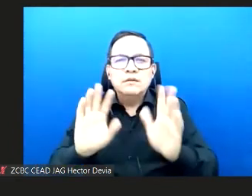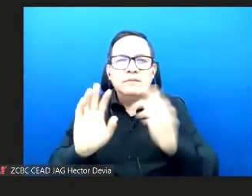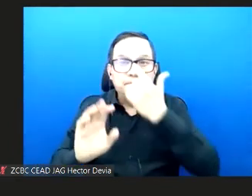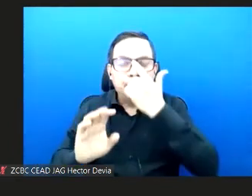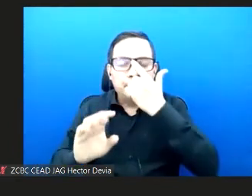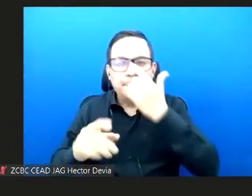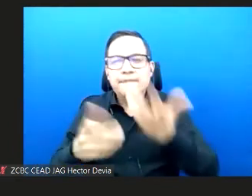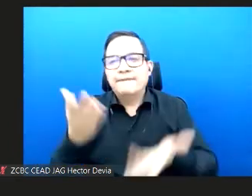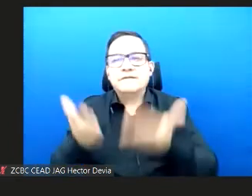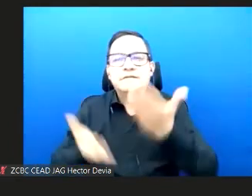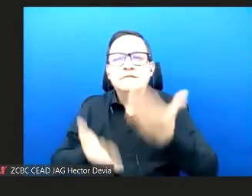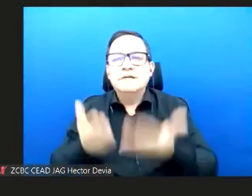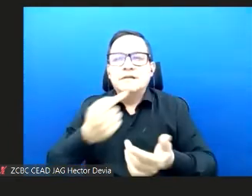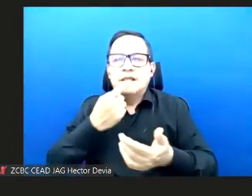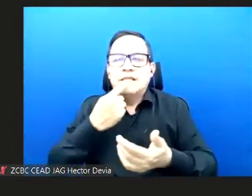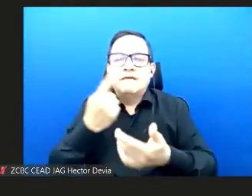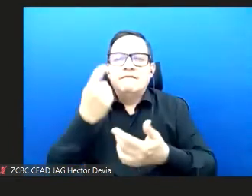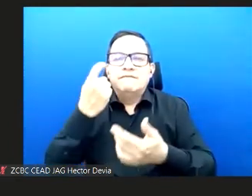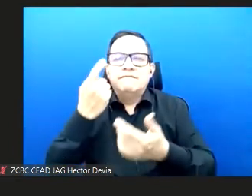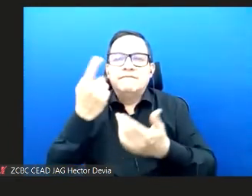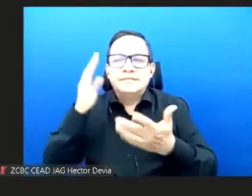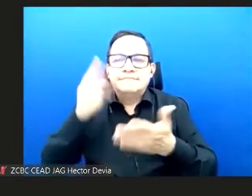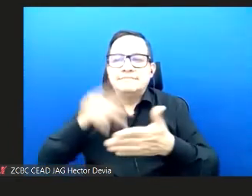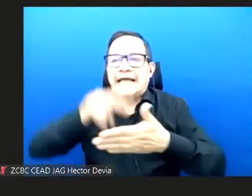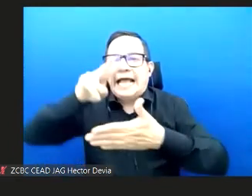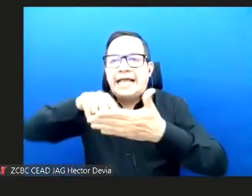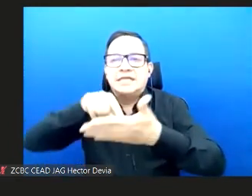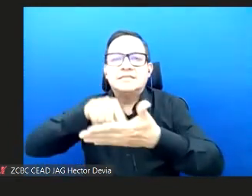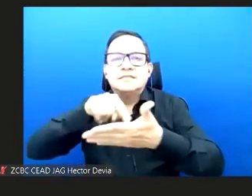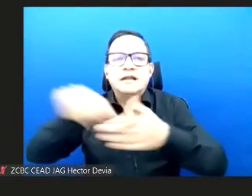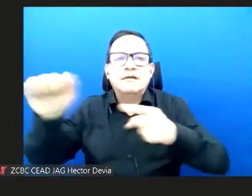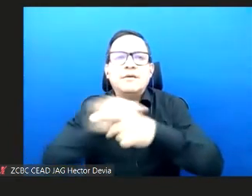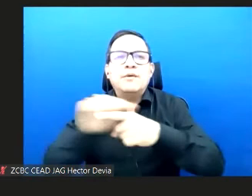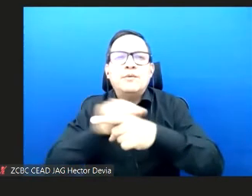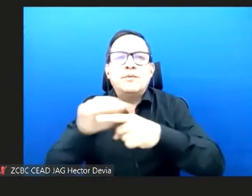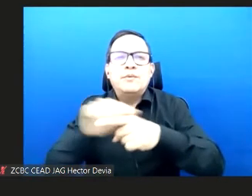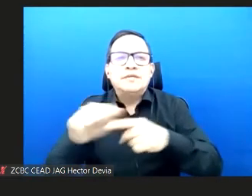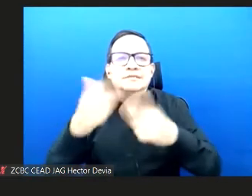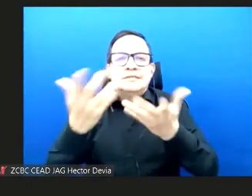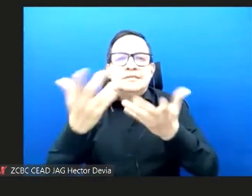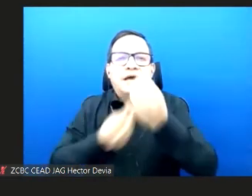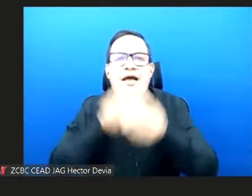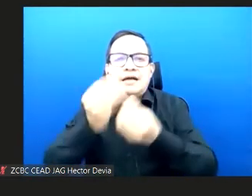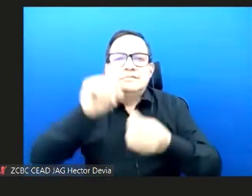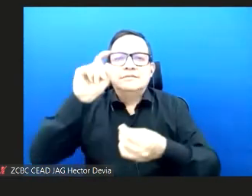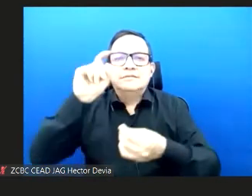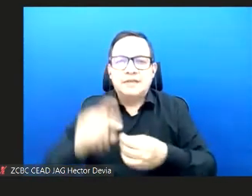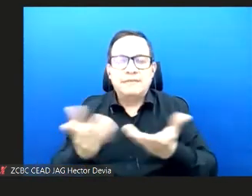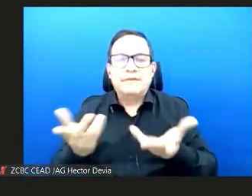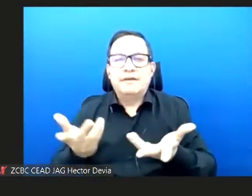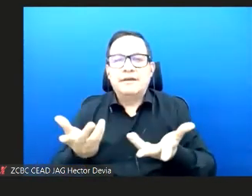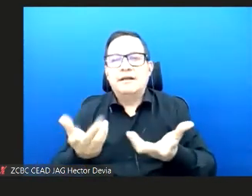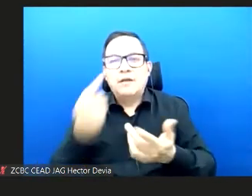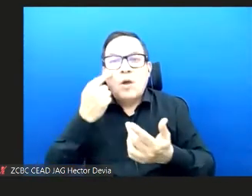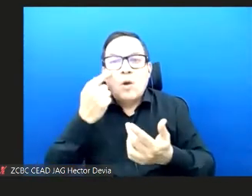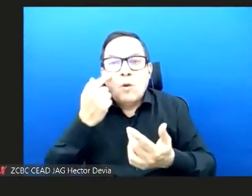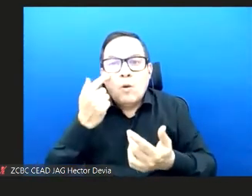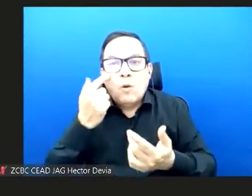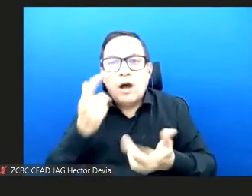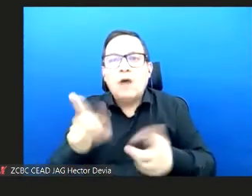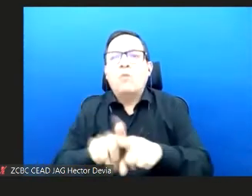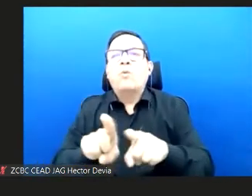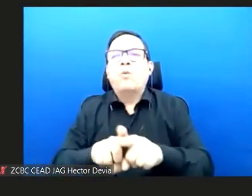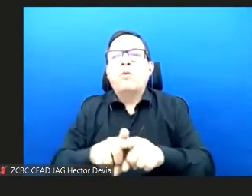hecho una lectura del ejercicio. Para hacer una lectura del ejercicio, tenemos que mirar qué significa